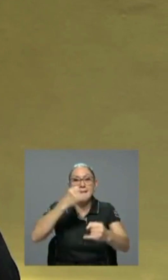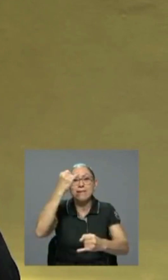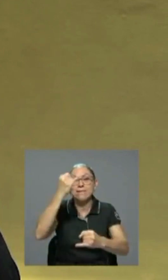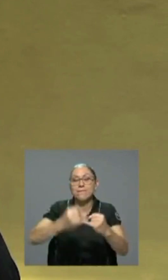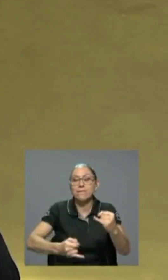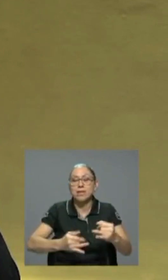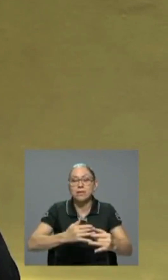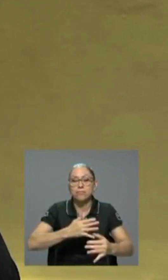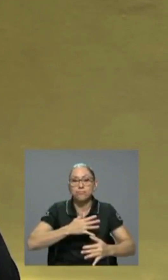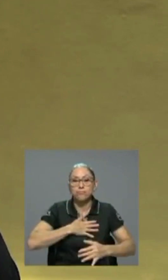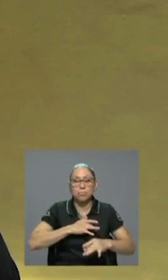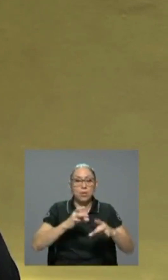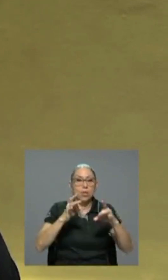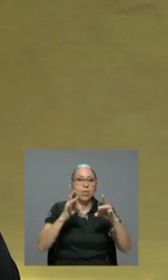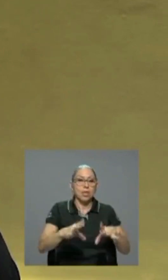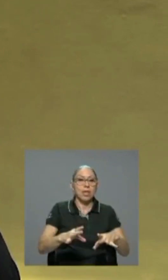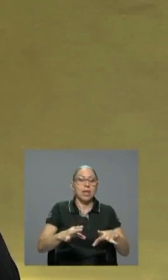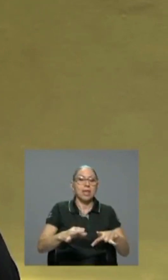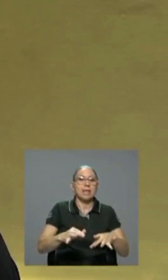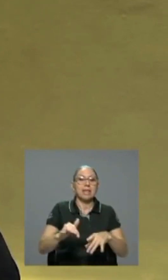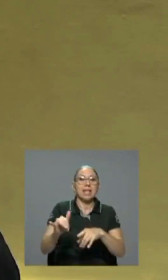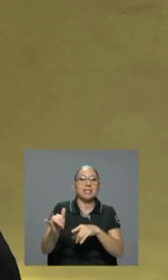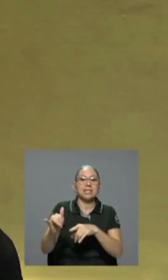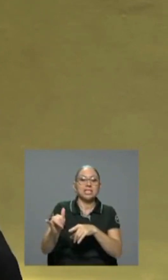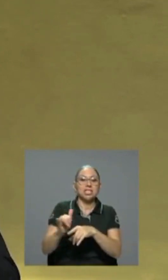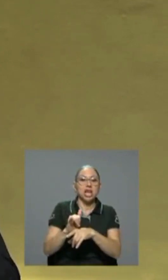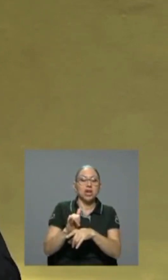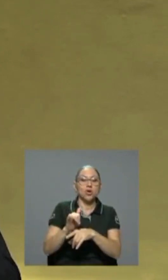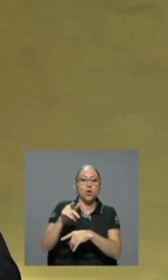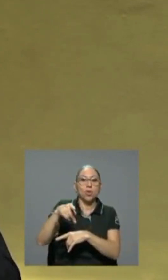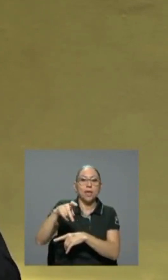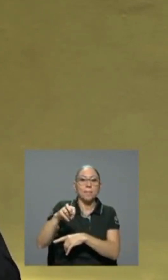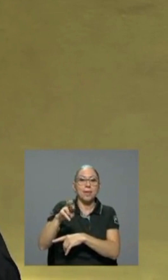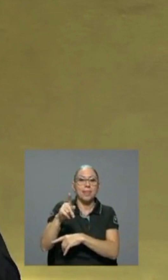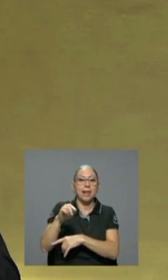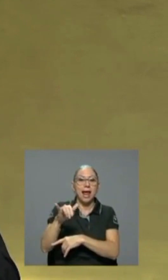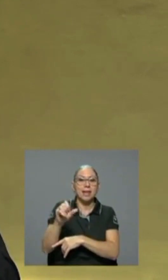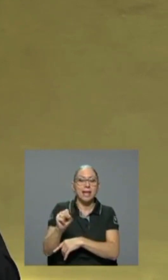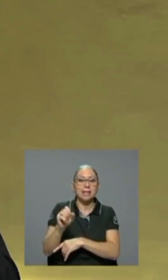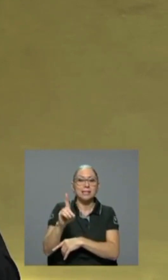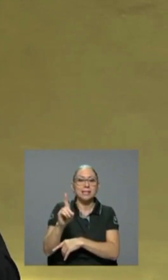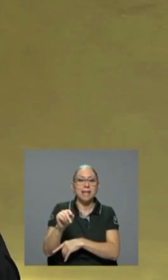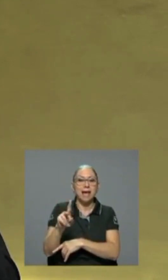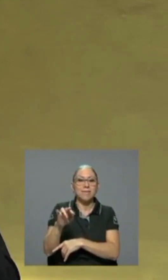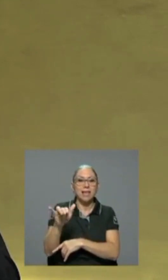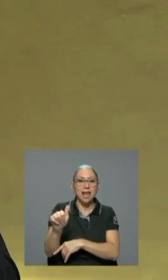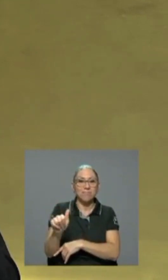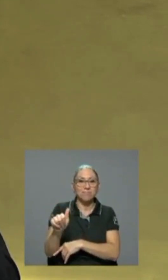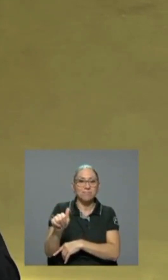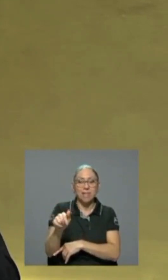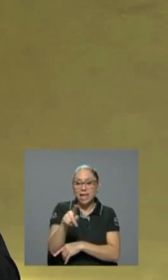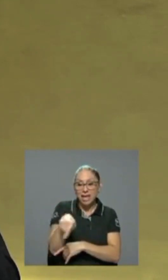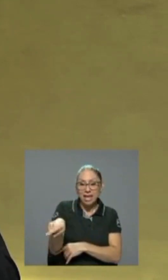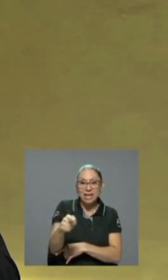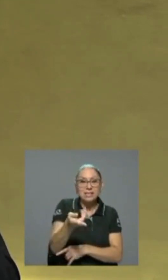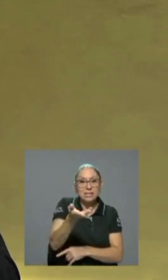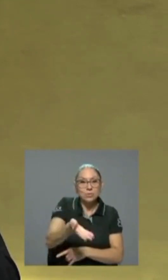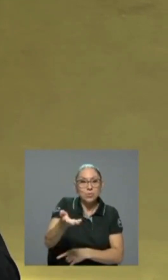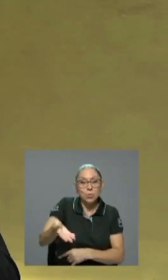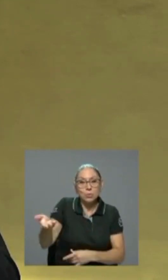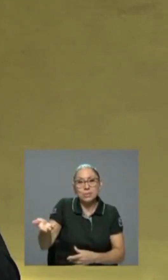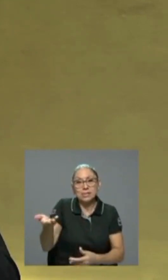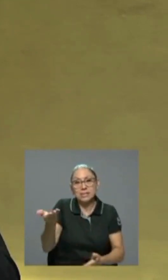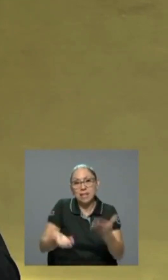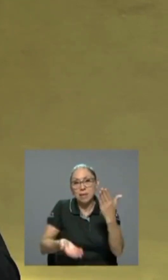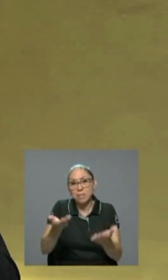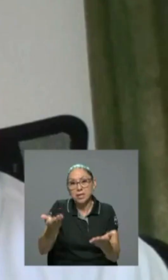yerno de Pedrarias Dávila, que son detalles que algunas de nuestras amigas y